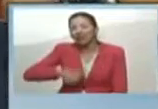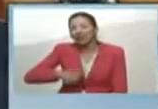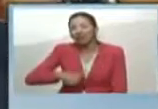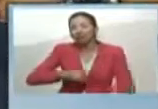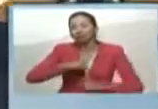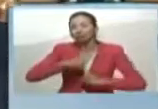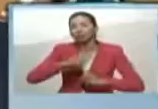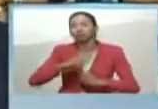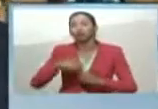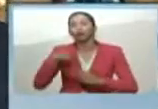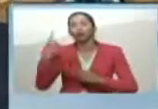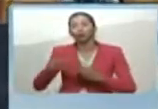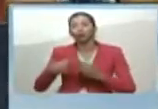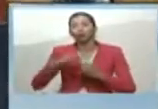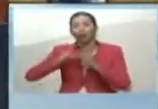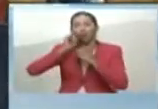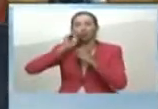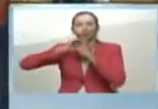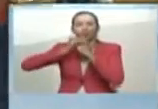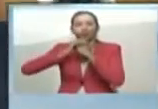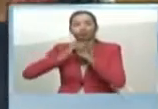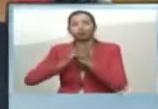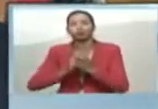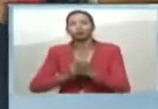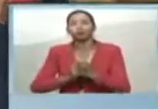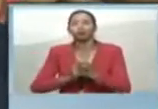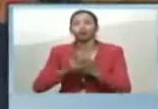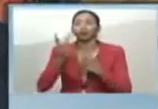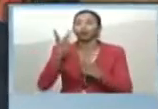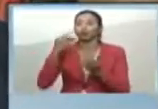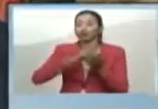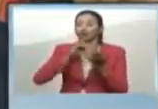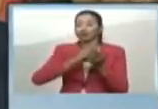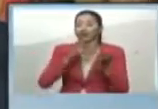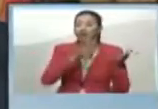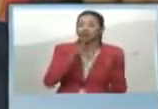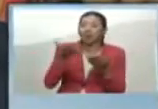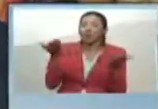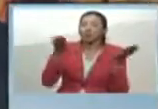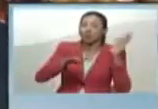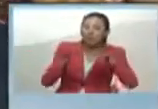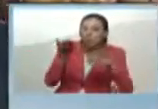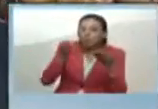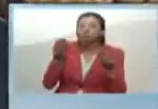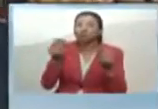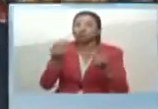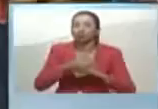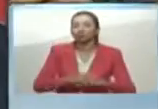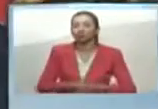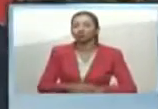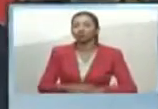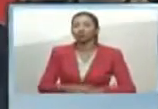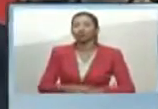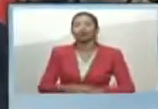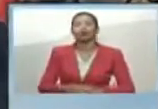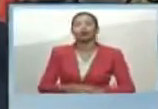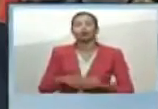cuando Lucinchi, dos grandes masacres, Amparo y Yumare, cuando Carlos Andrés Pérez, el